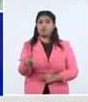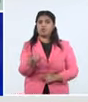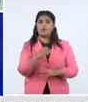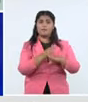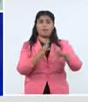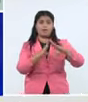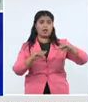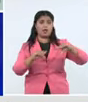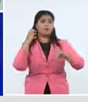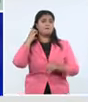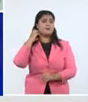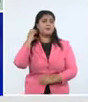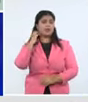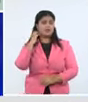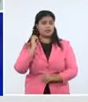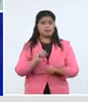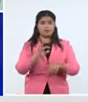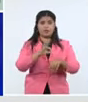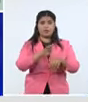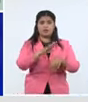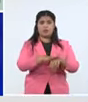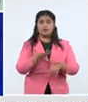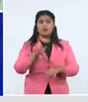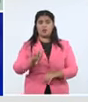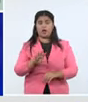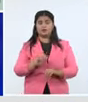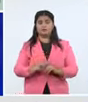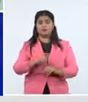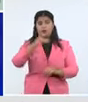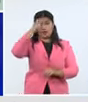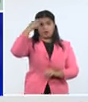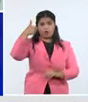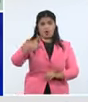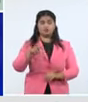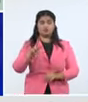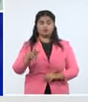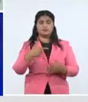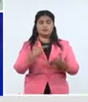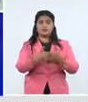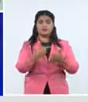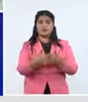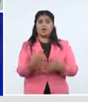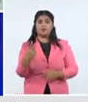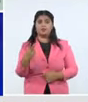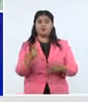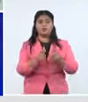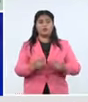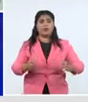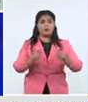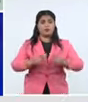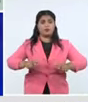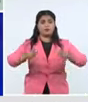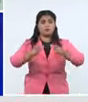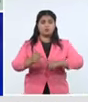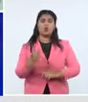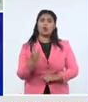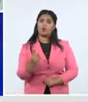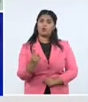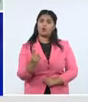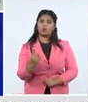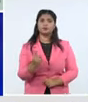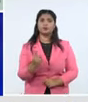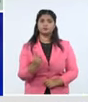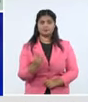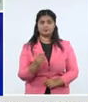Manzanillo, Iguaní 4, Río Cauto 3, Yara 2 y Bartolomé Mazó solo confirma un enfermo de COVID-19,